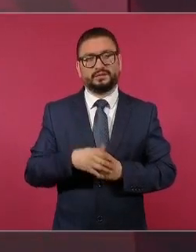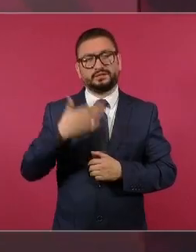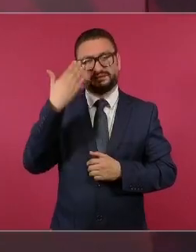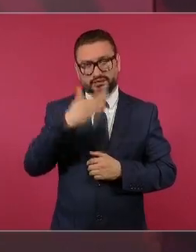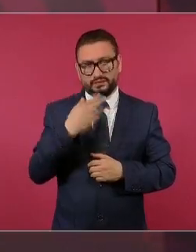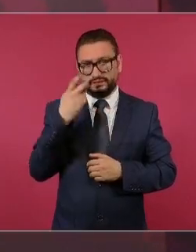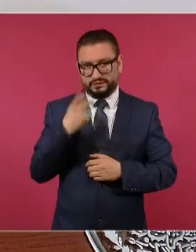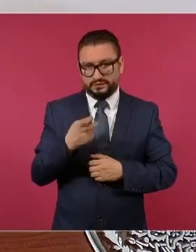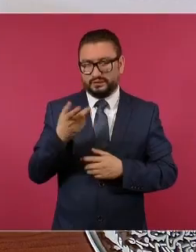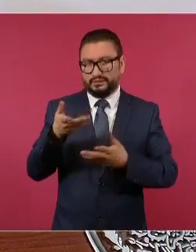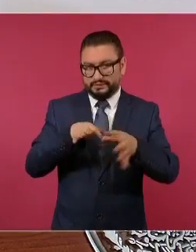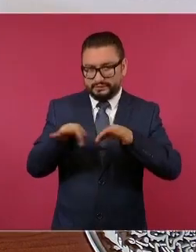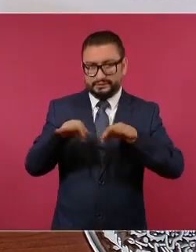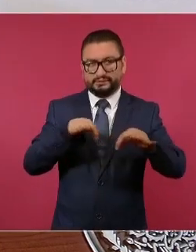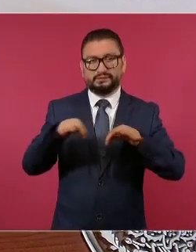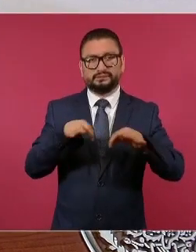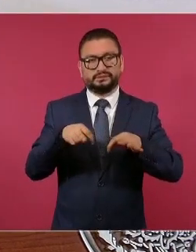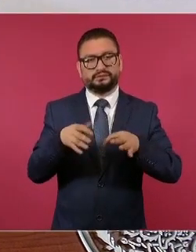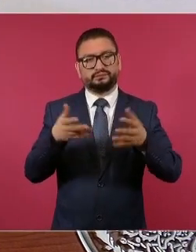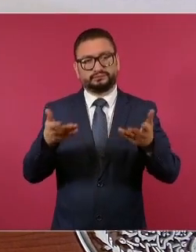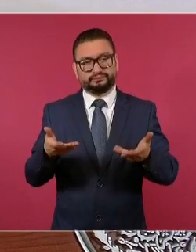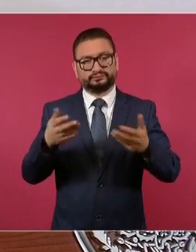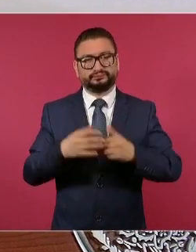oficio, en estos menesteres,